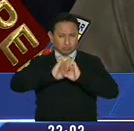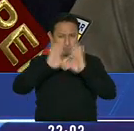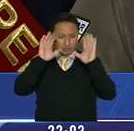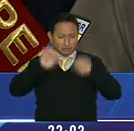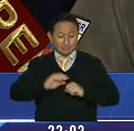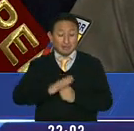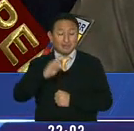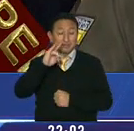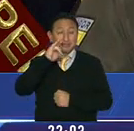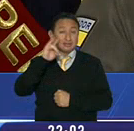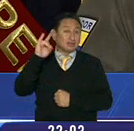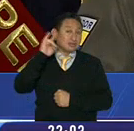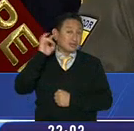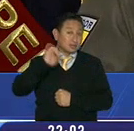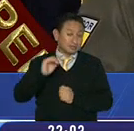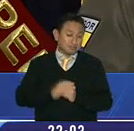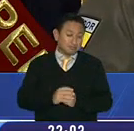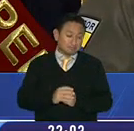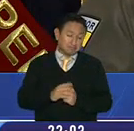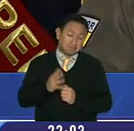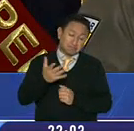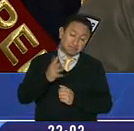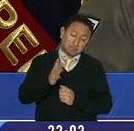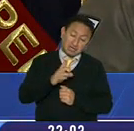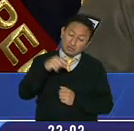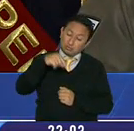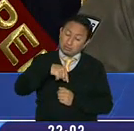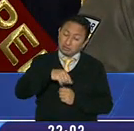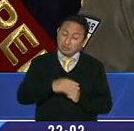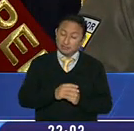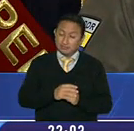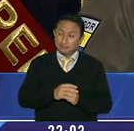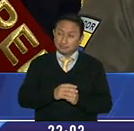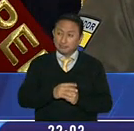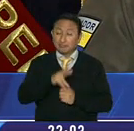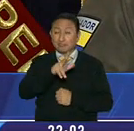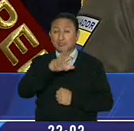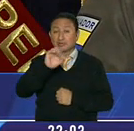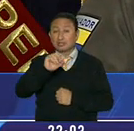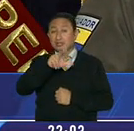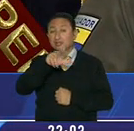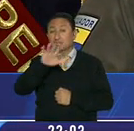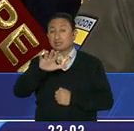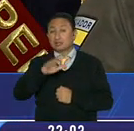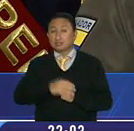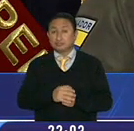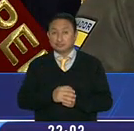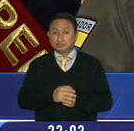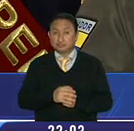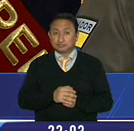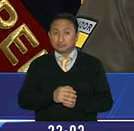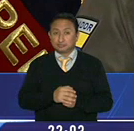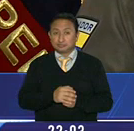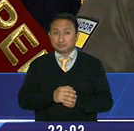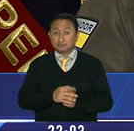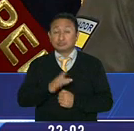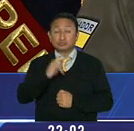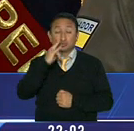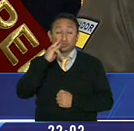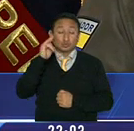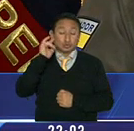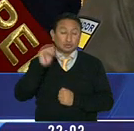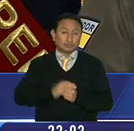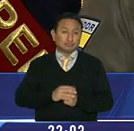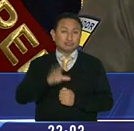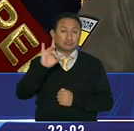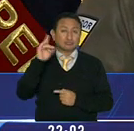menos tenemos identificados entre 30 y 35 menores de edad, entre 8 y 12 años, que habrían